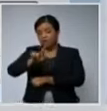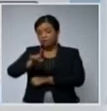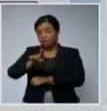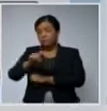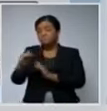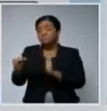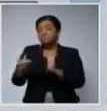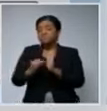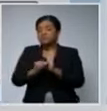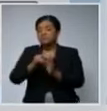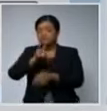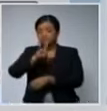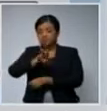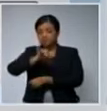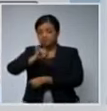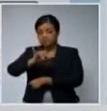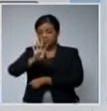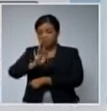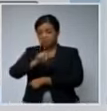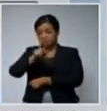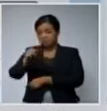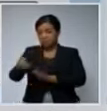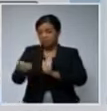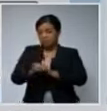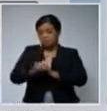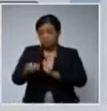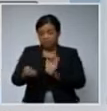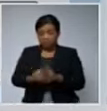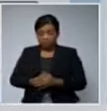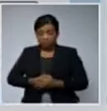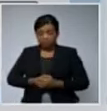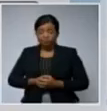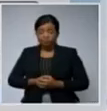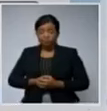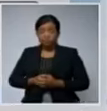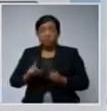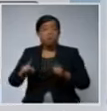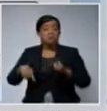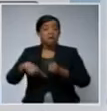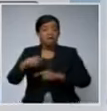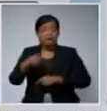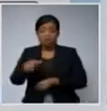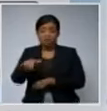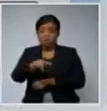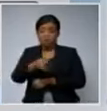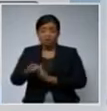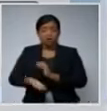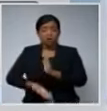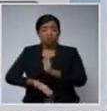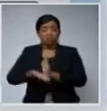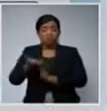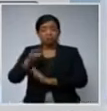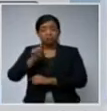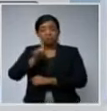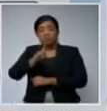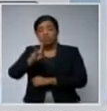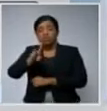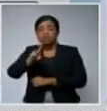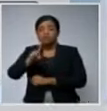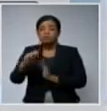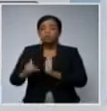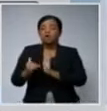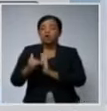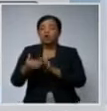120.941.224 casos confirmados. No hay duda de que mañana estaremos en más de 121 millones de